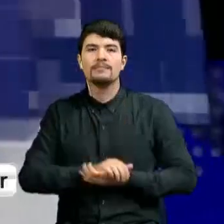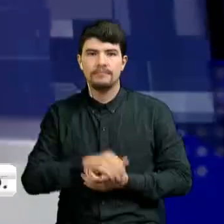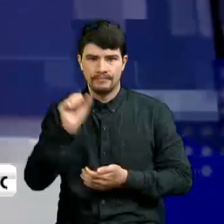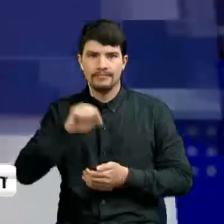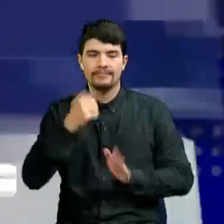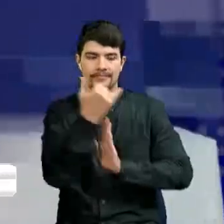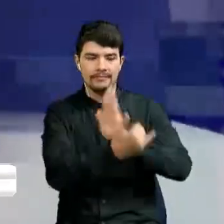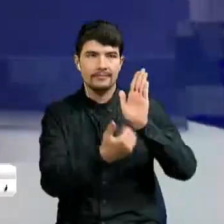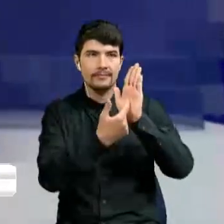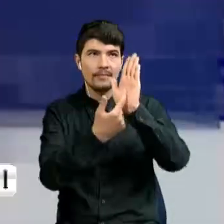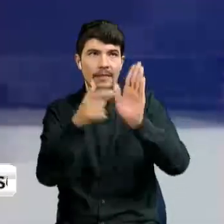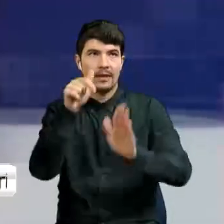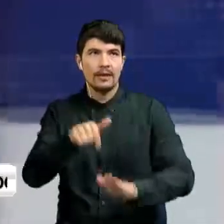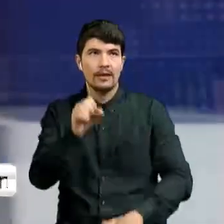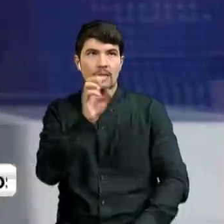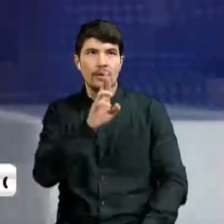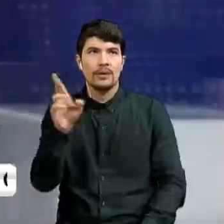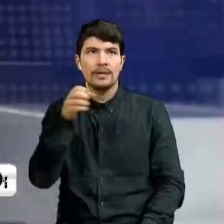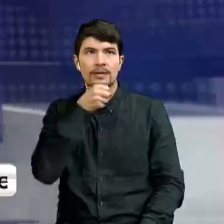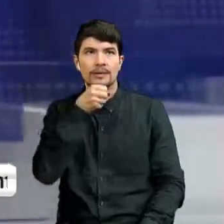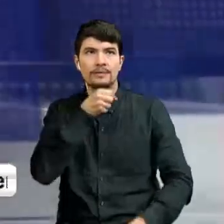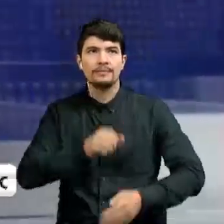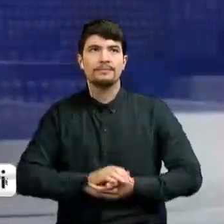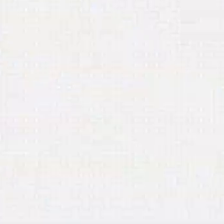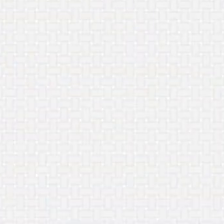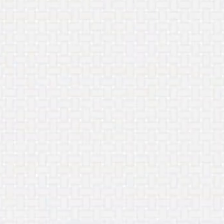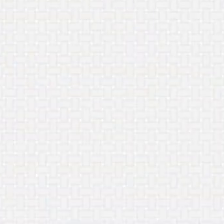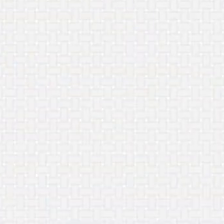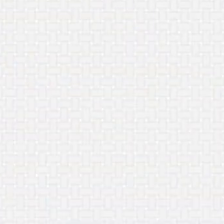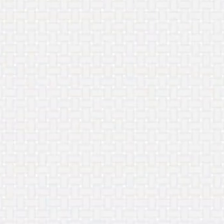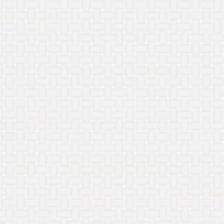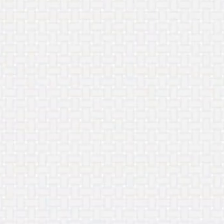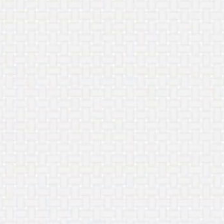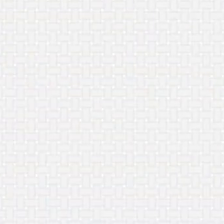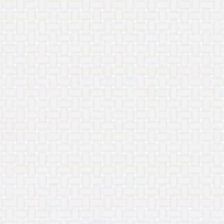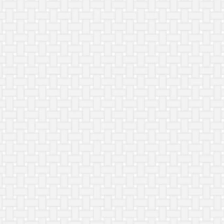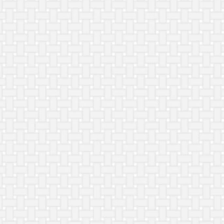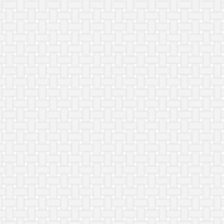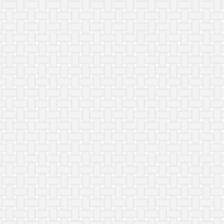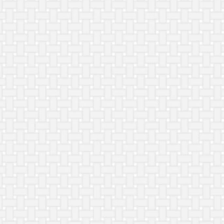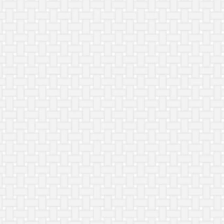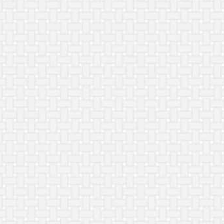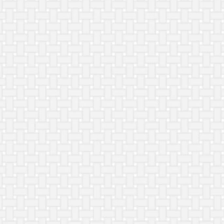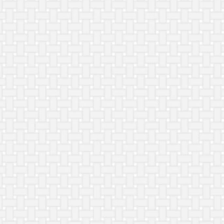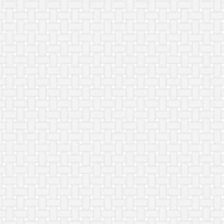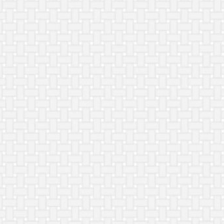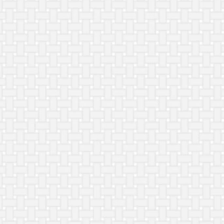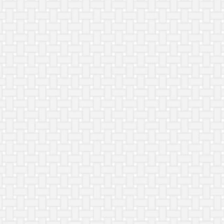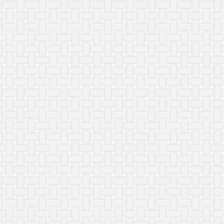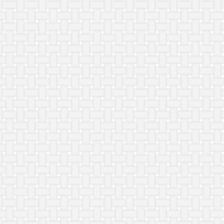imagen del día en Oriente Noticias. Canaltro.com